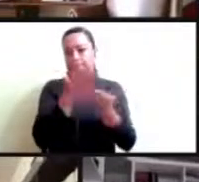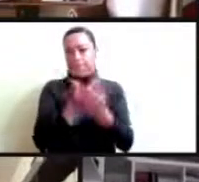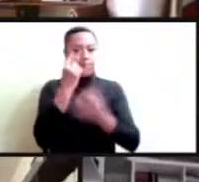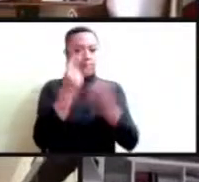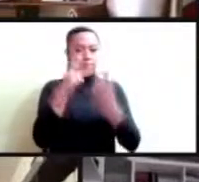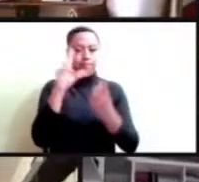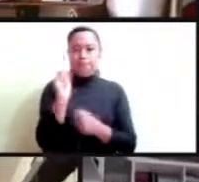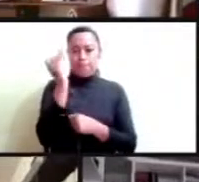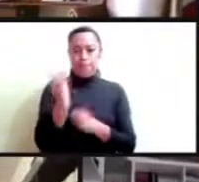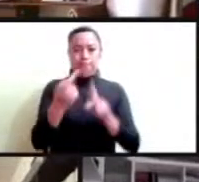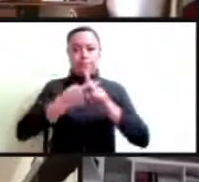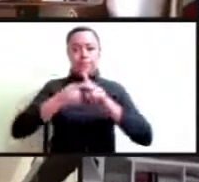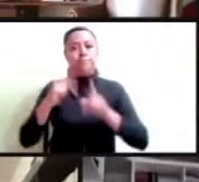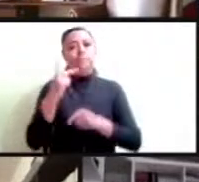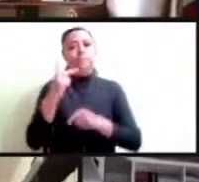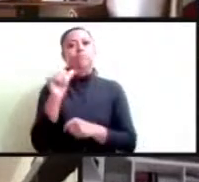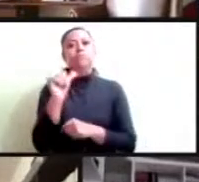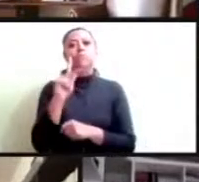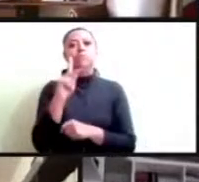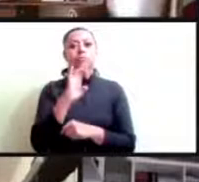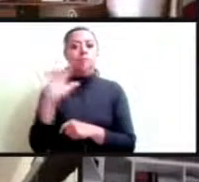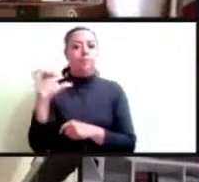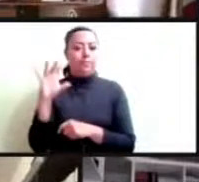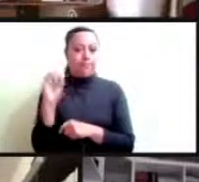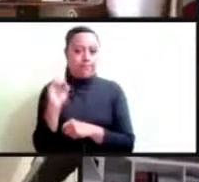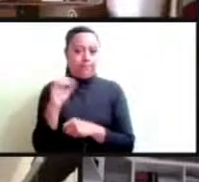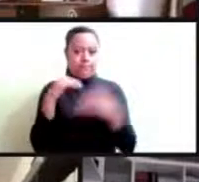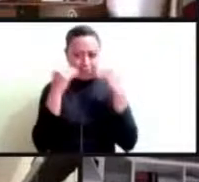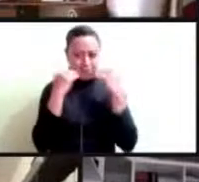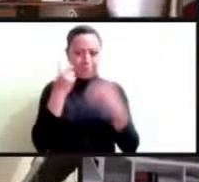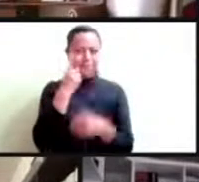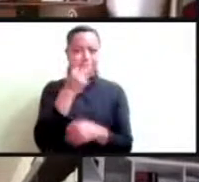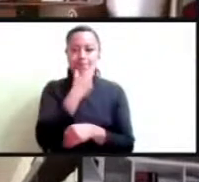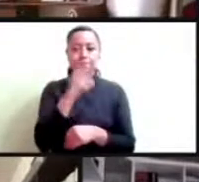comenzando por el apellido, si son tan amables, diputadas y diputados.